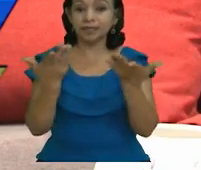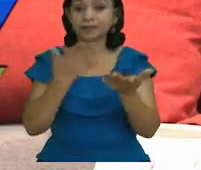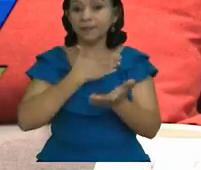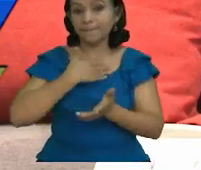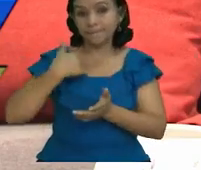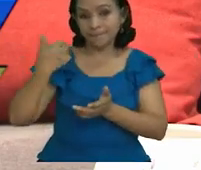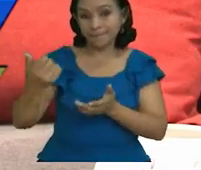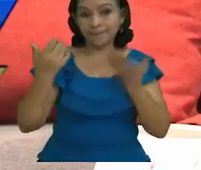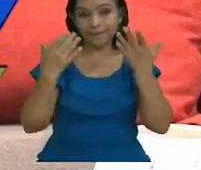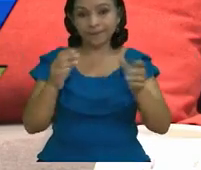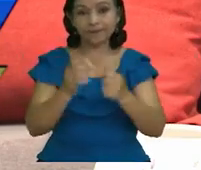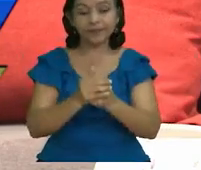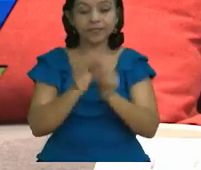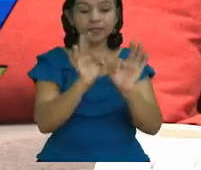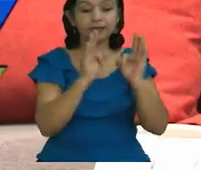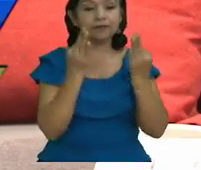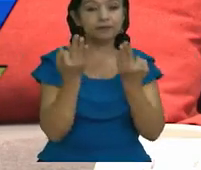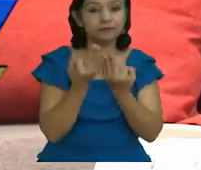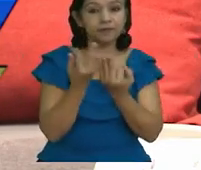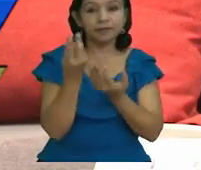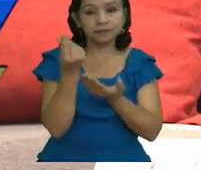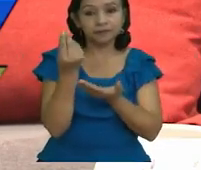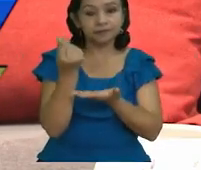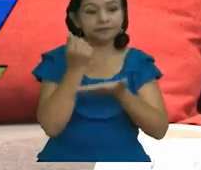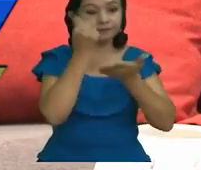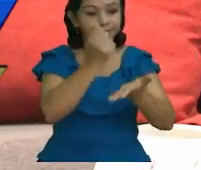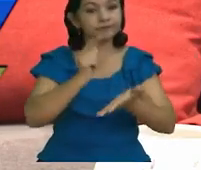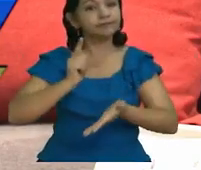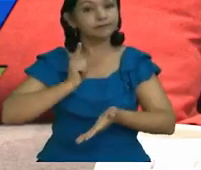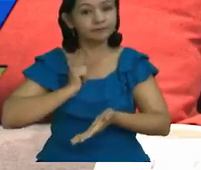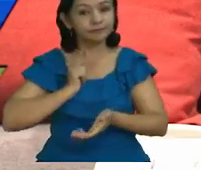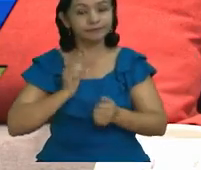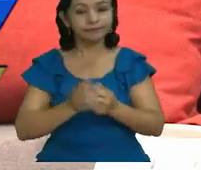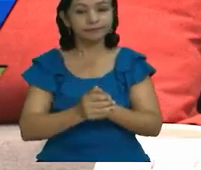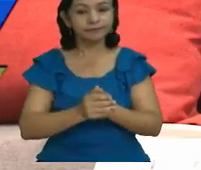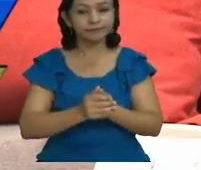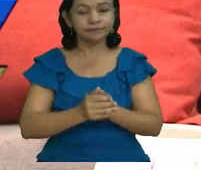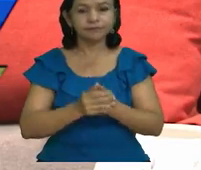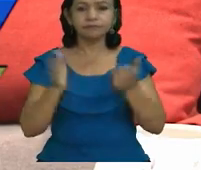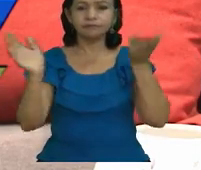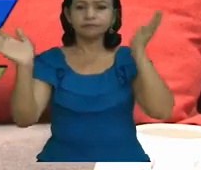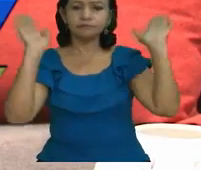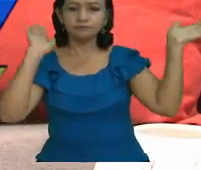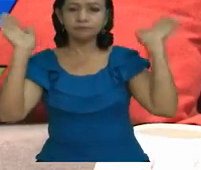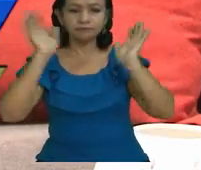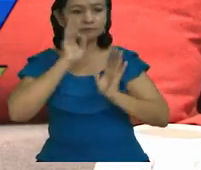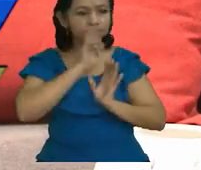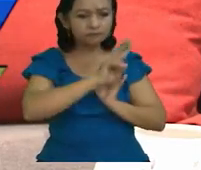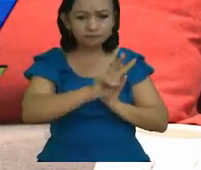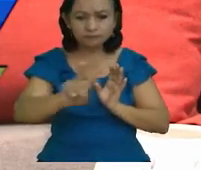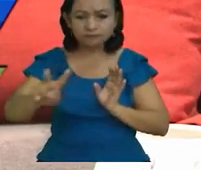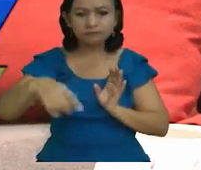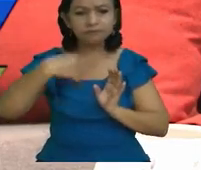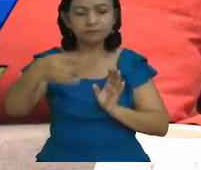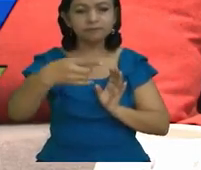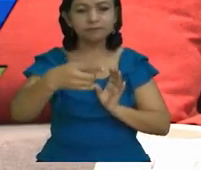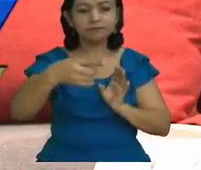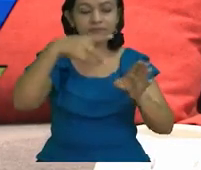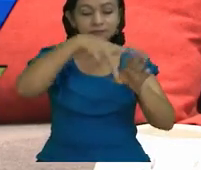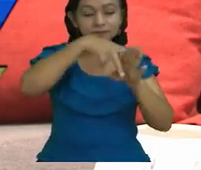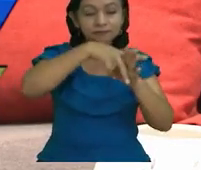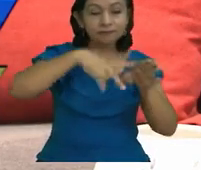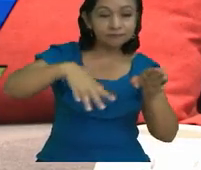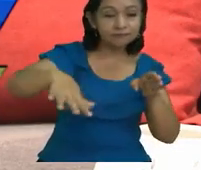la producción y el ingreso de la familia. Y los resultados es lo que vemos a diario en los mercados. Como mencionaba usted, el campo da de comer a la